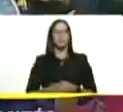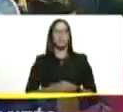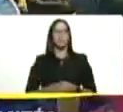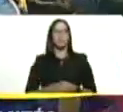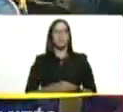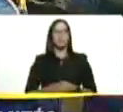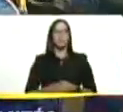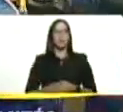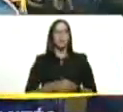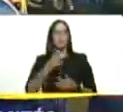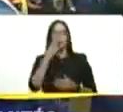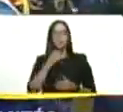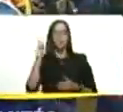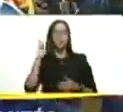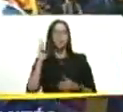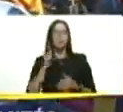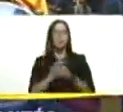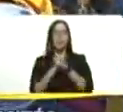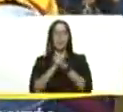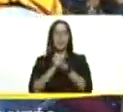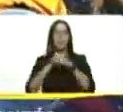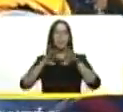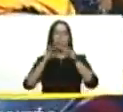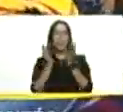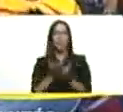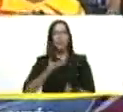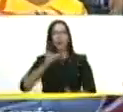Nos visita en Venezuela un gran amigo del mundo árabe.